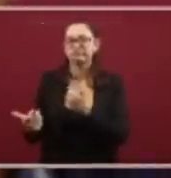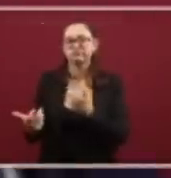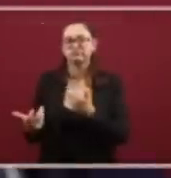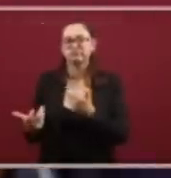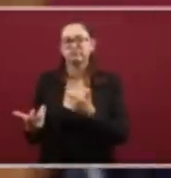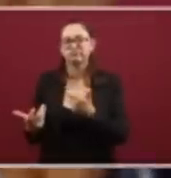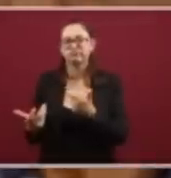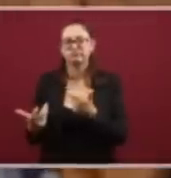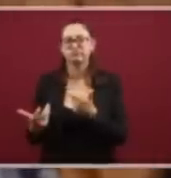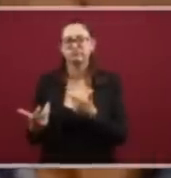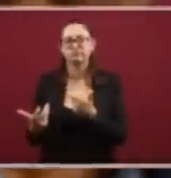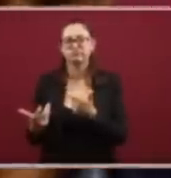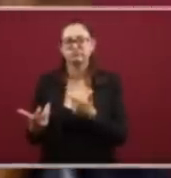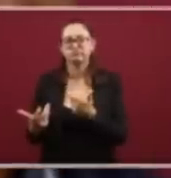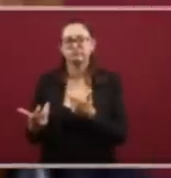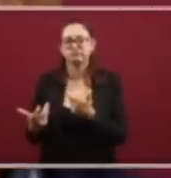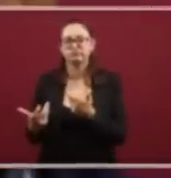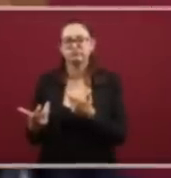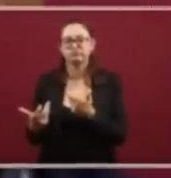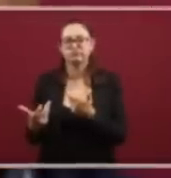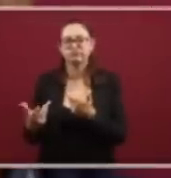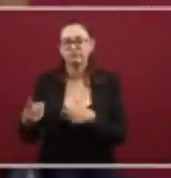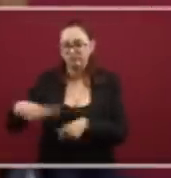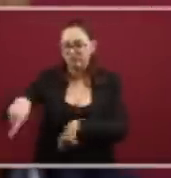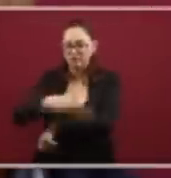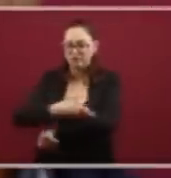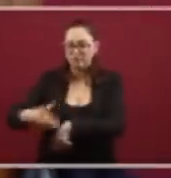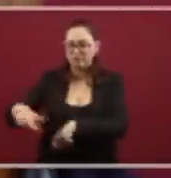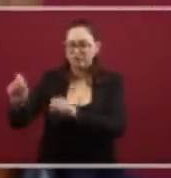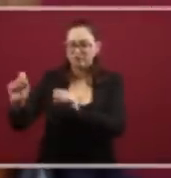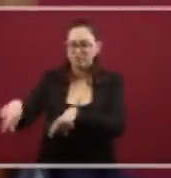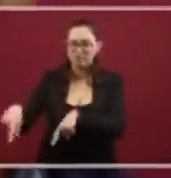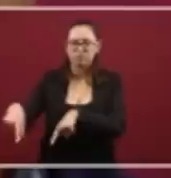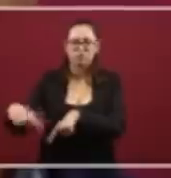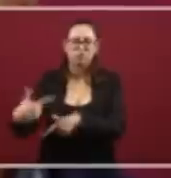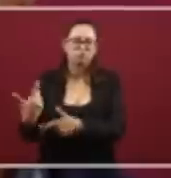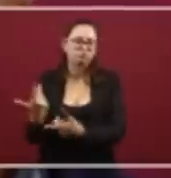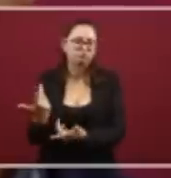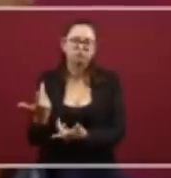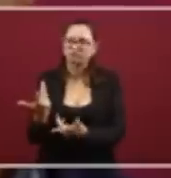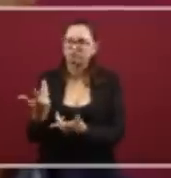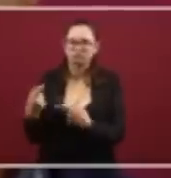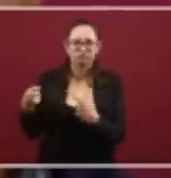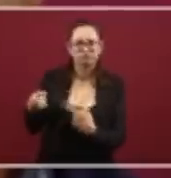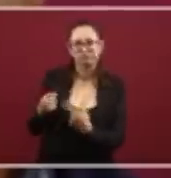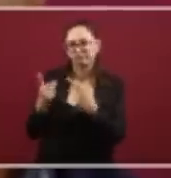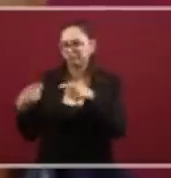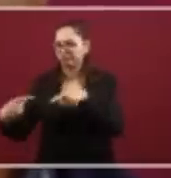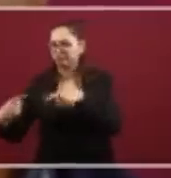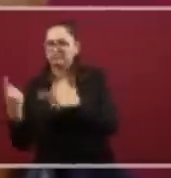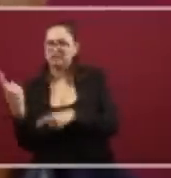los y familiares y distintos abogados